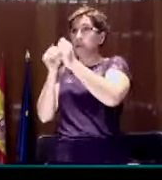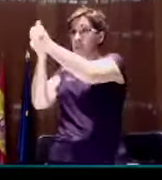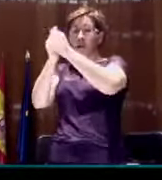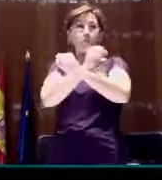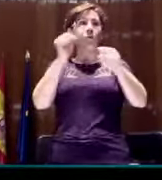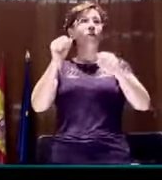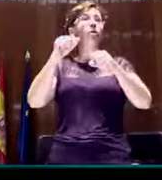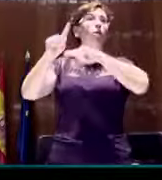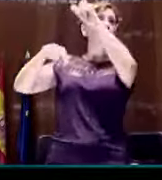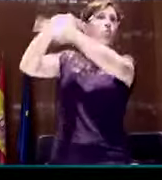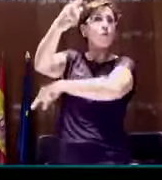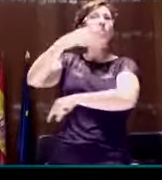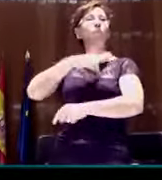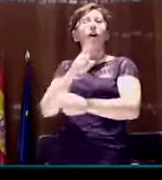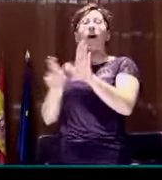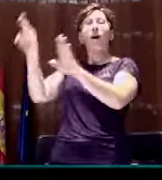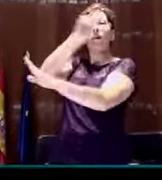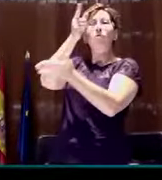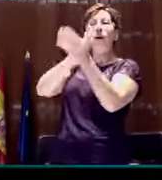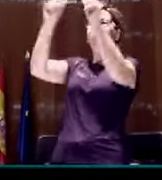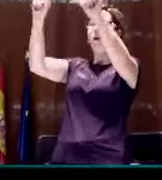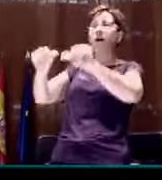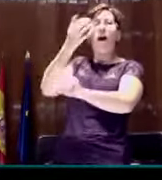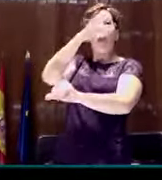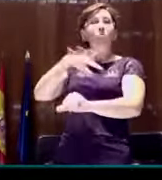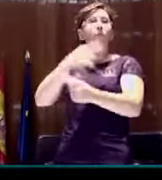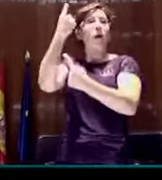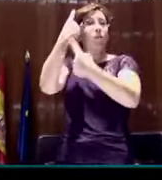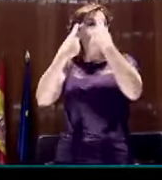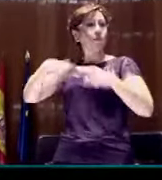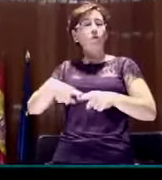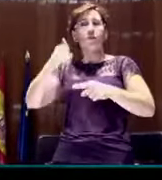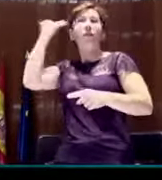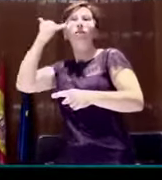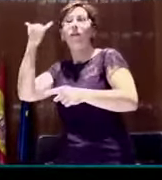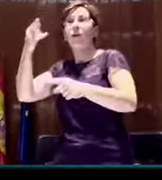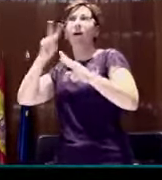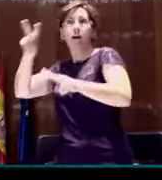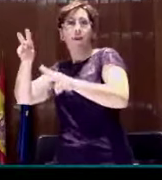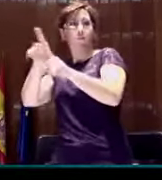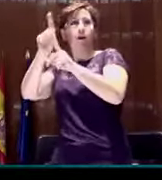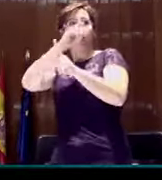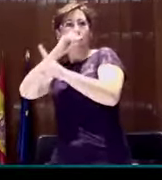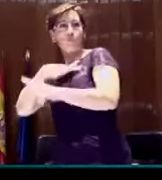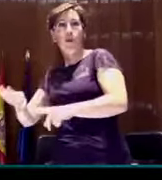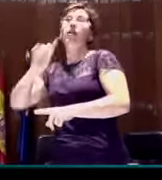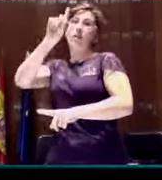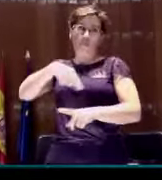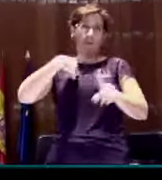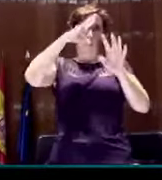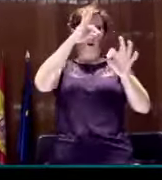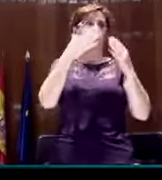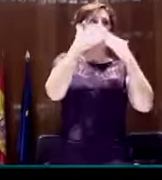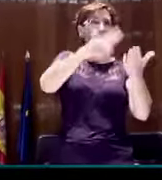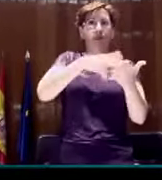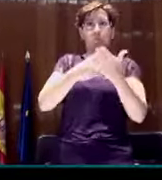casa podrá verlo con más tranquilidad. Entonces, por eso, agradecerles que esto vaya a quedar ahí. Agradecerle también a los intérpretes la gran labor que están